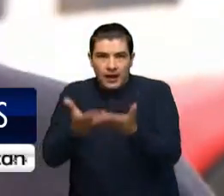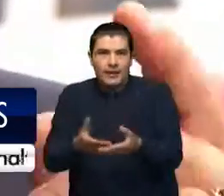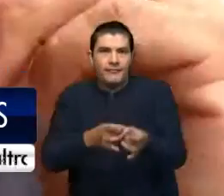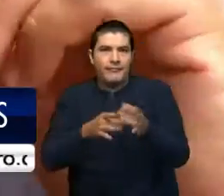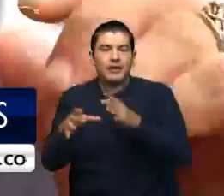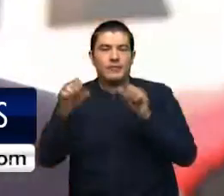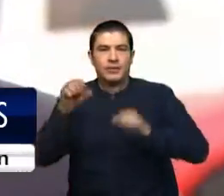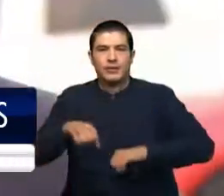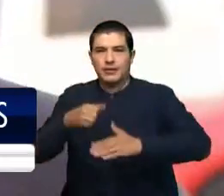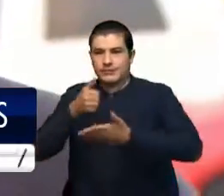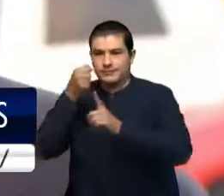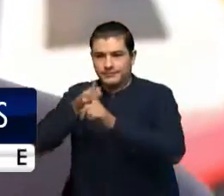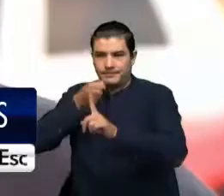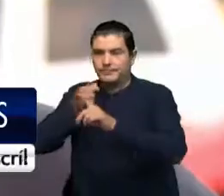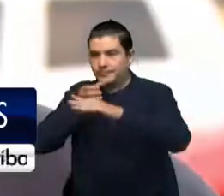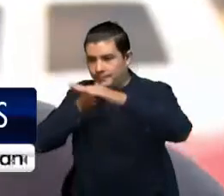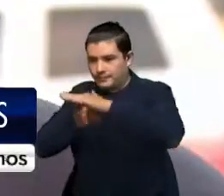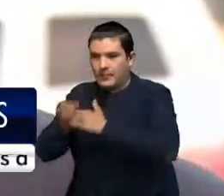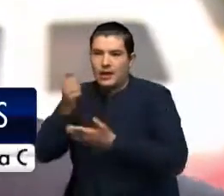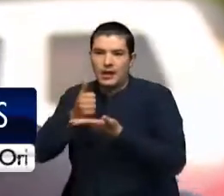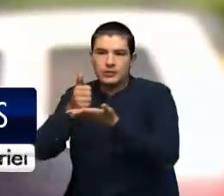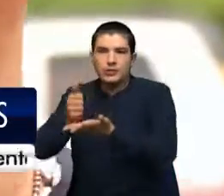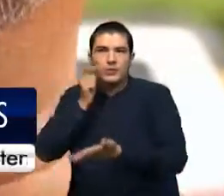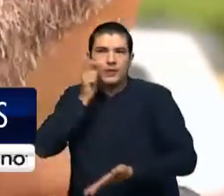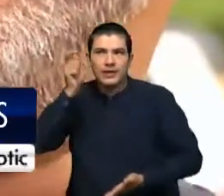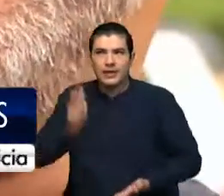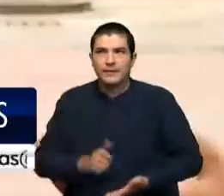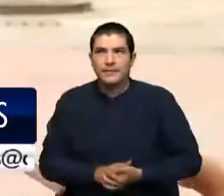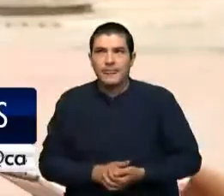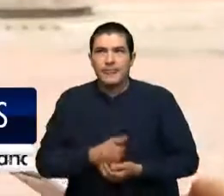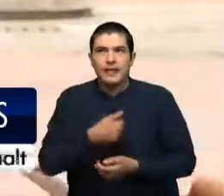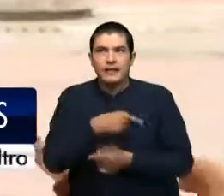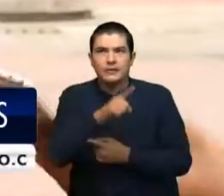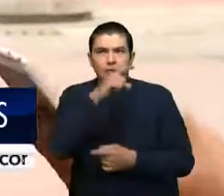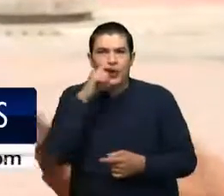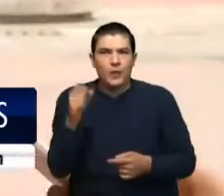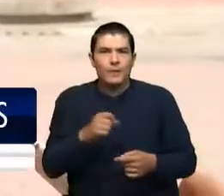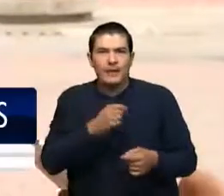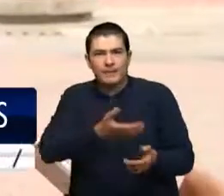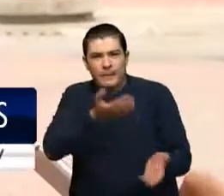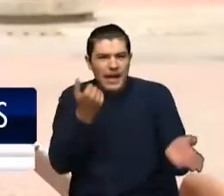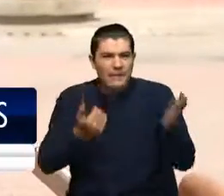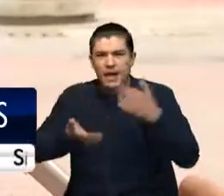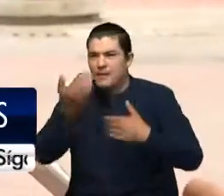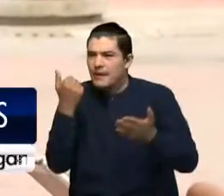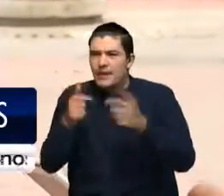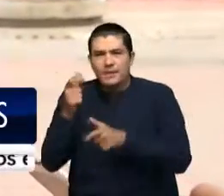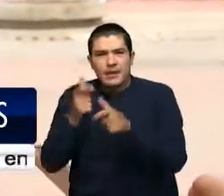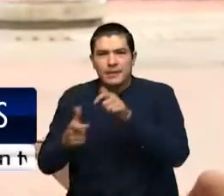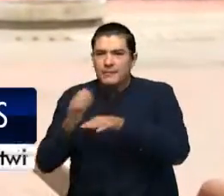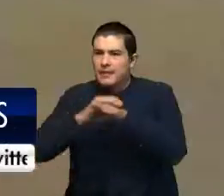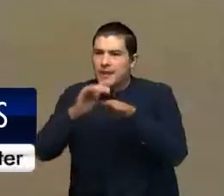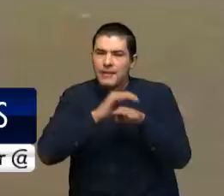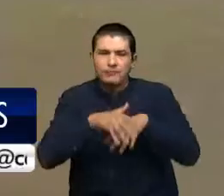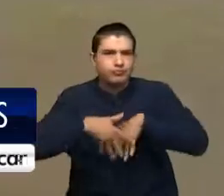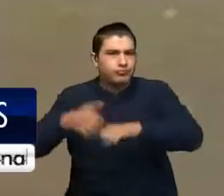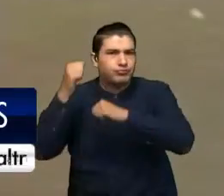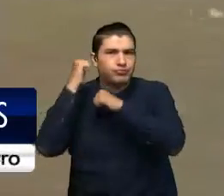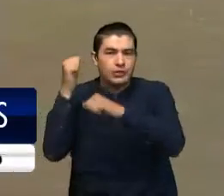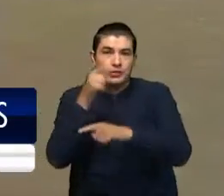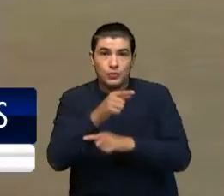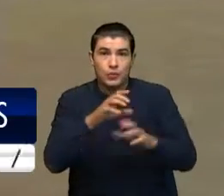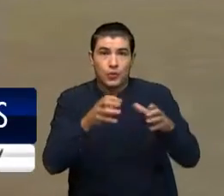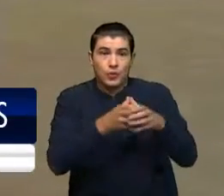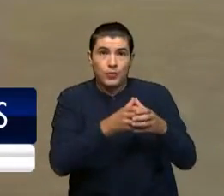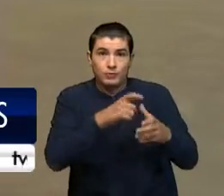Para los analistas, Juan Guaidó mantiene la estrategia de desgaste hacia Maduro, convocando a las personas a más movilizaciones con el propósito de presionar la salida del